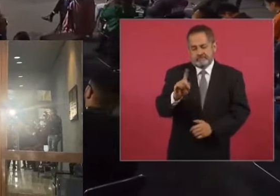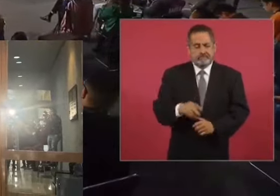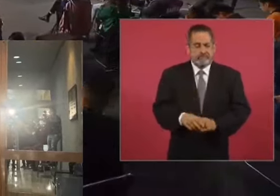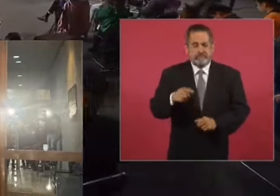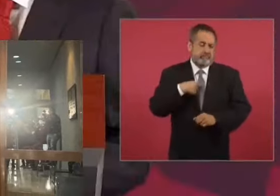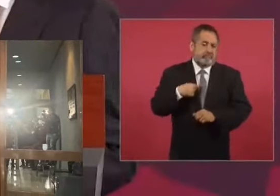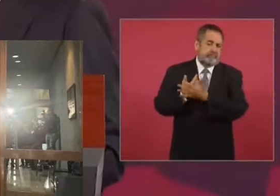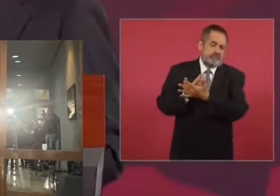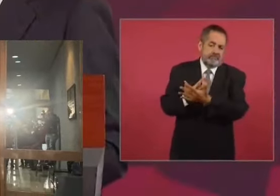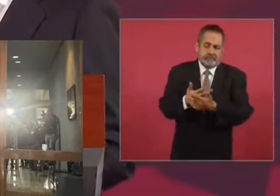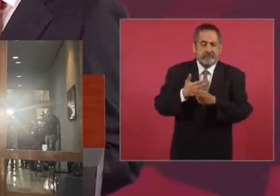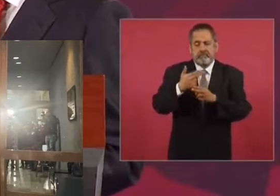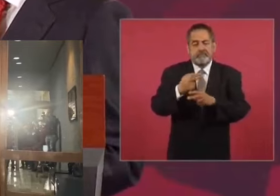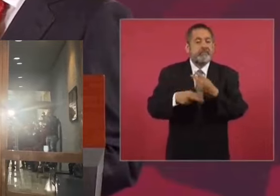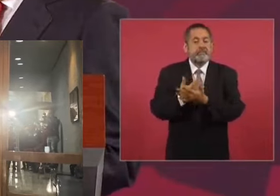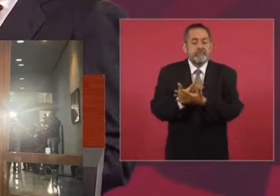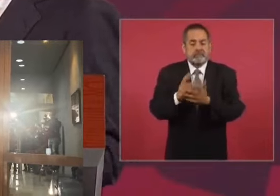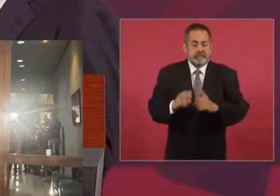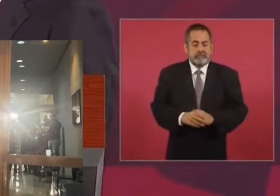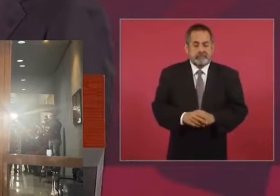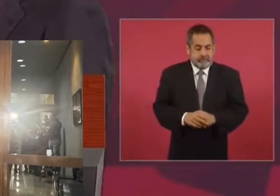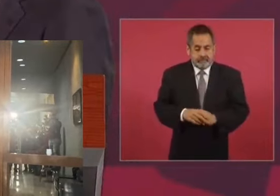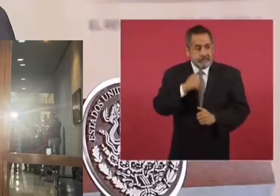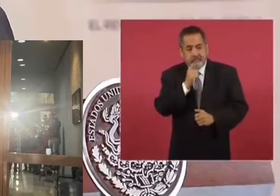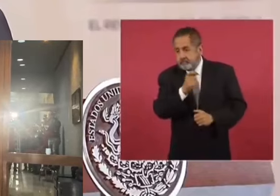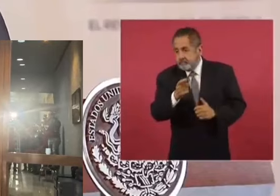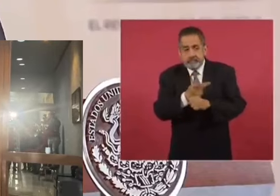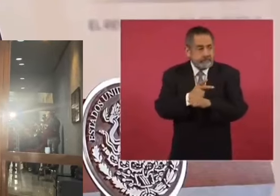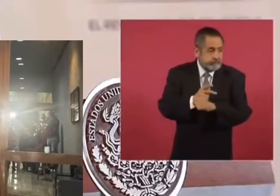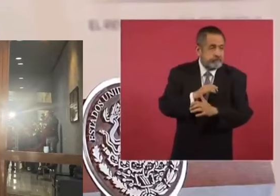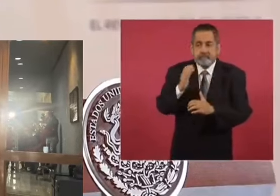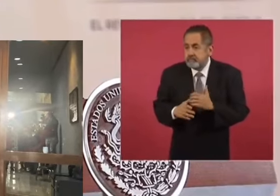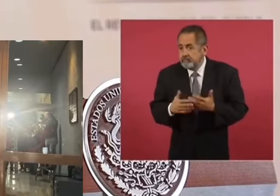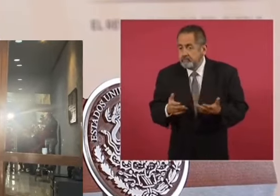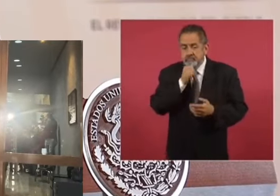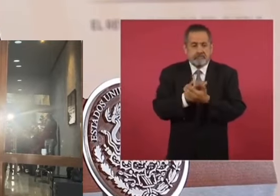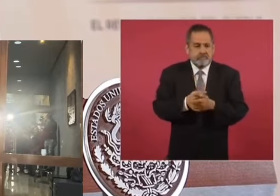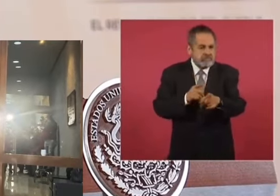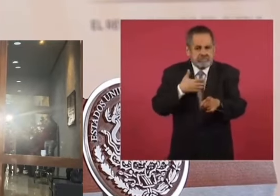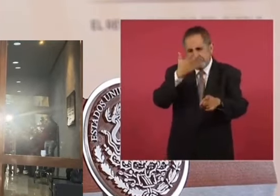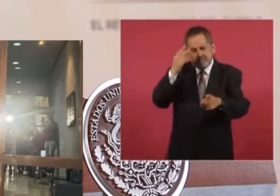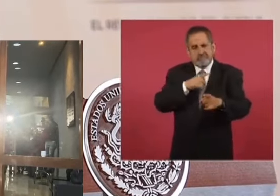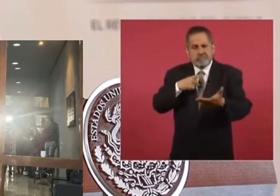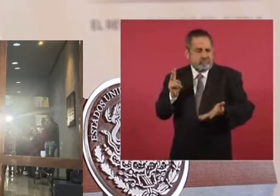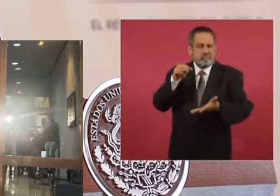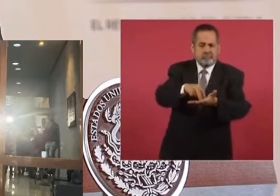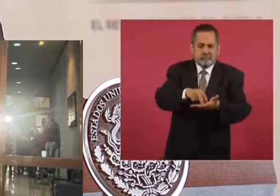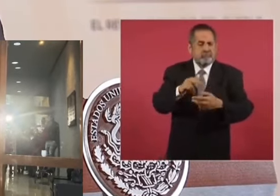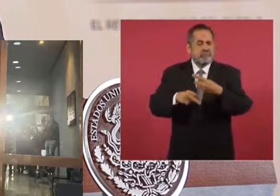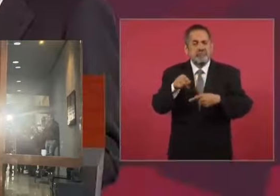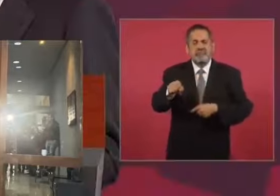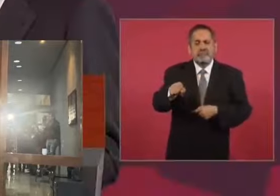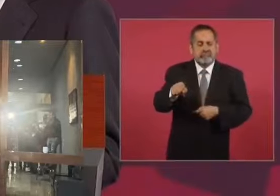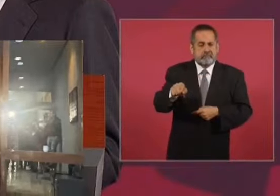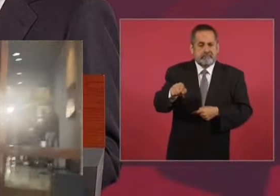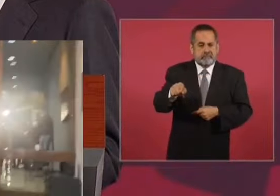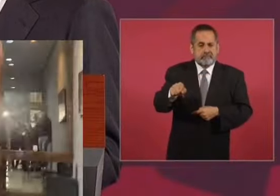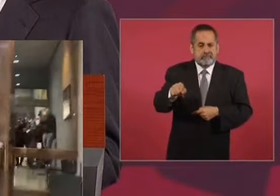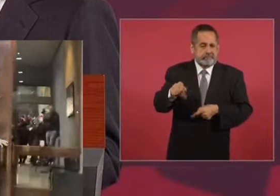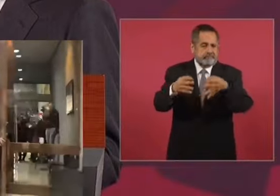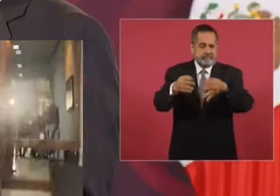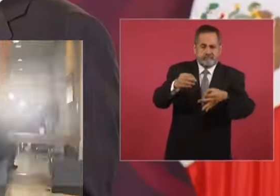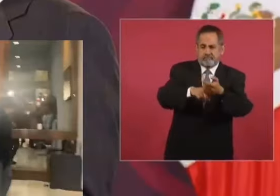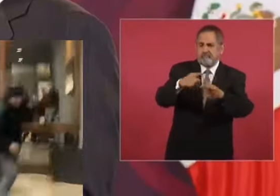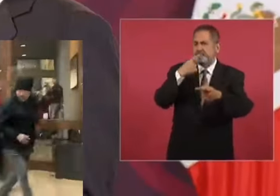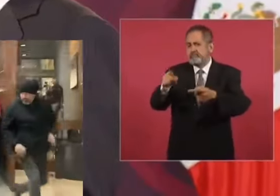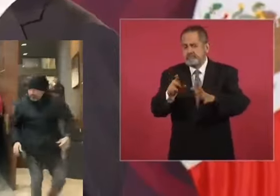pues tengo que esperar, hay que esperar en que termina esto. No sé si se tenga que acudir también a instancias